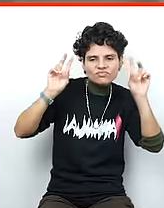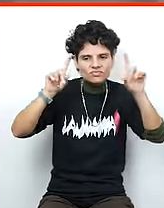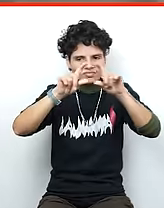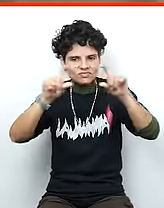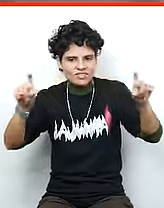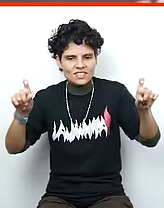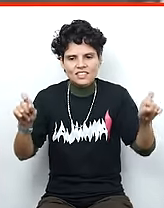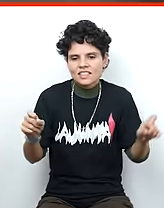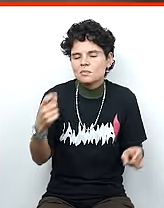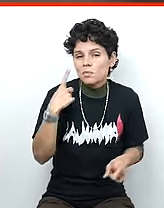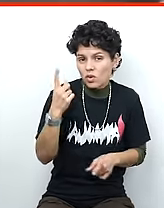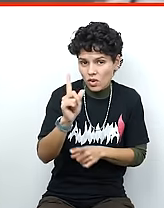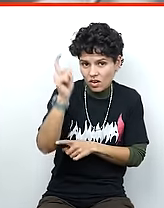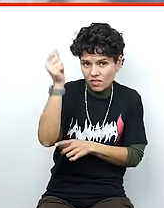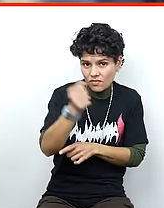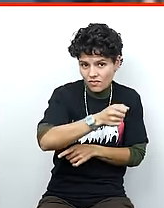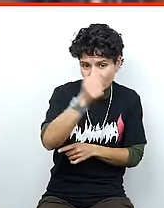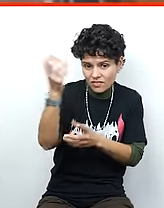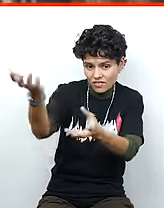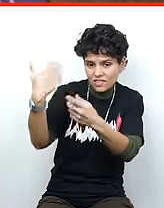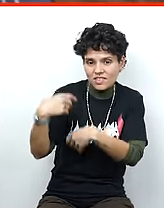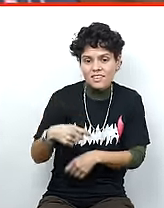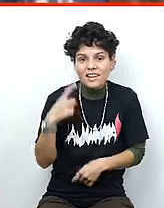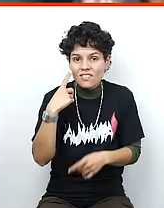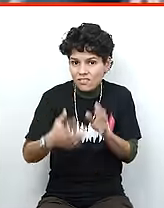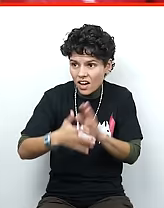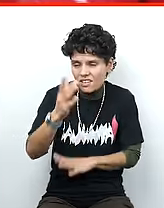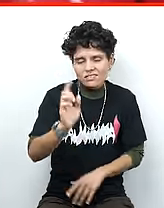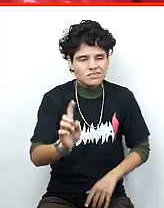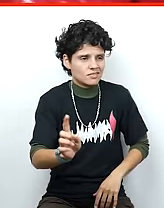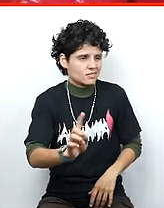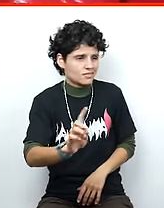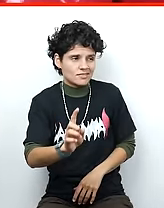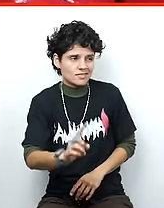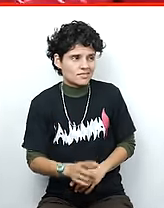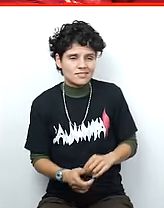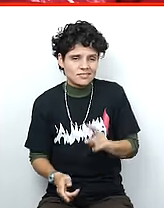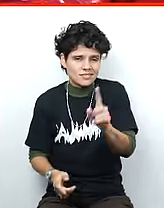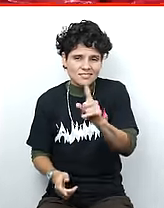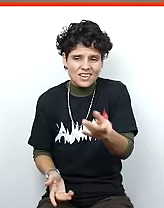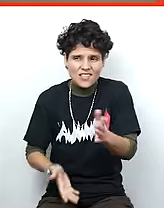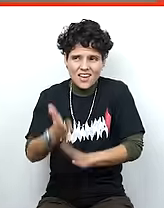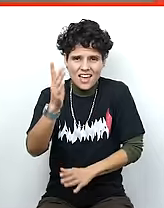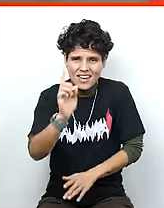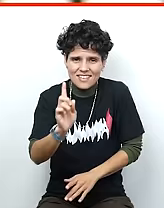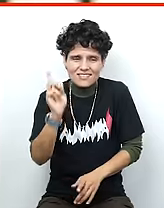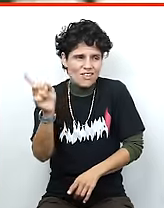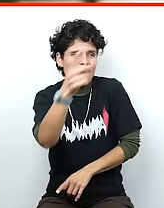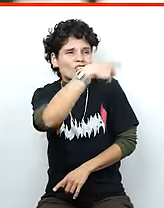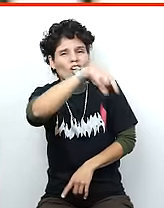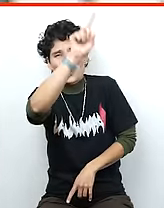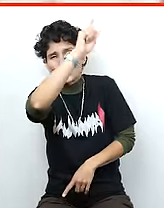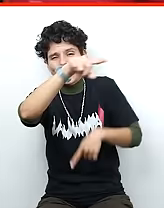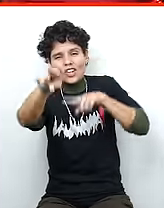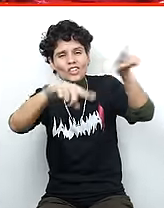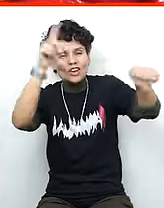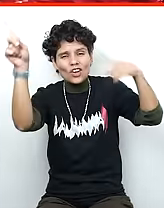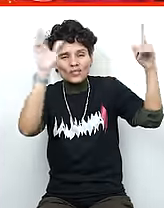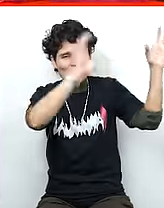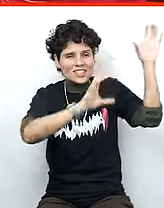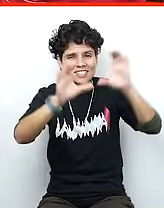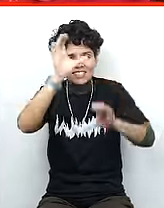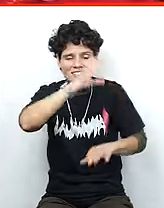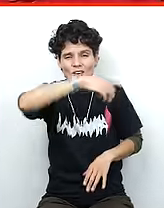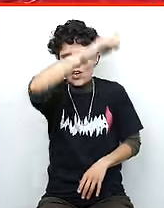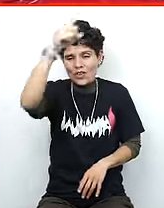Sí, no vale la pena, ¿eh? Para los que vayan. No vayan. No vayan. No vayan. Buen dato. Vayan por otro lado, no vayan para Hawái, igual